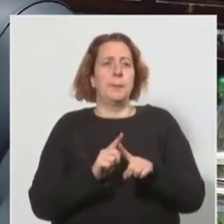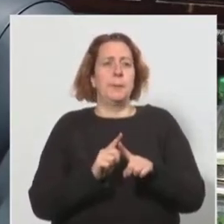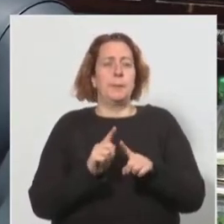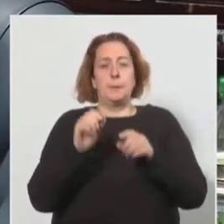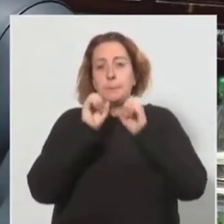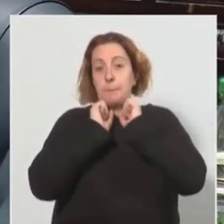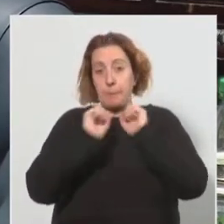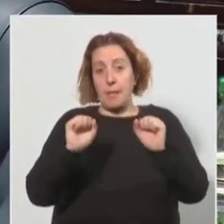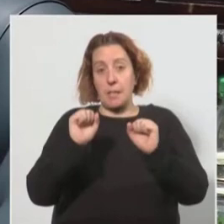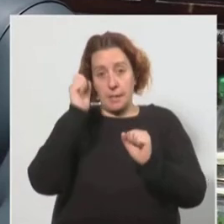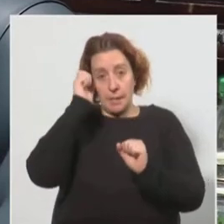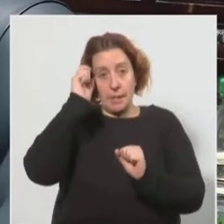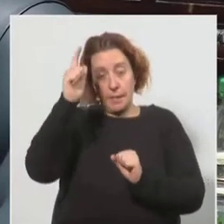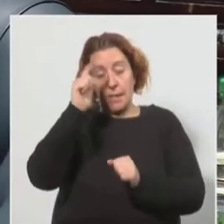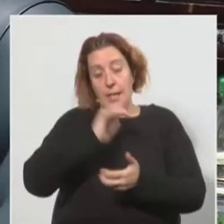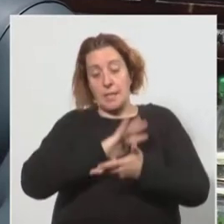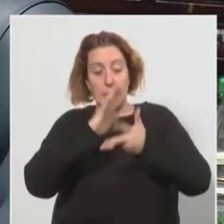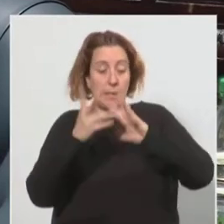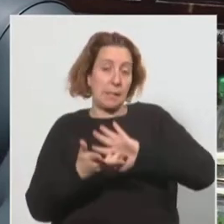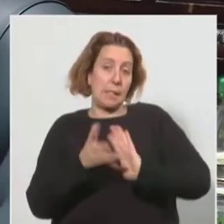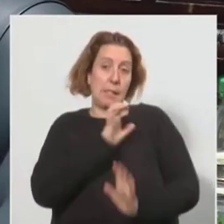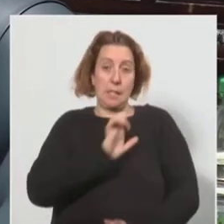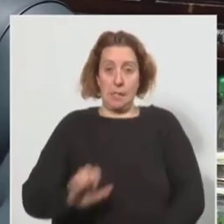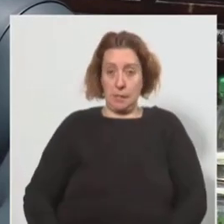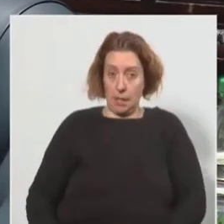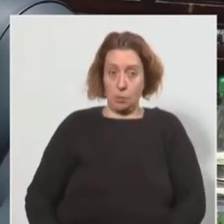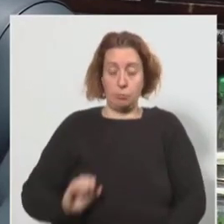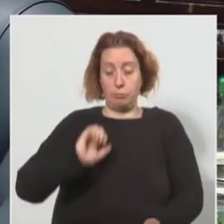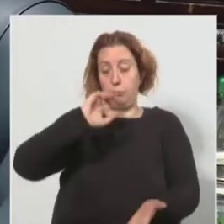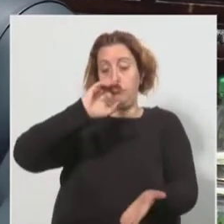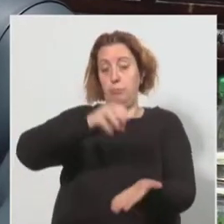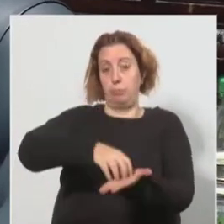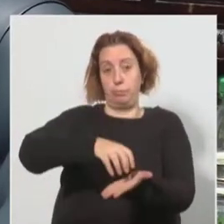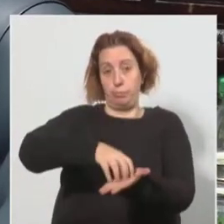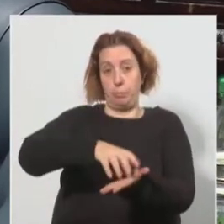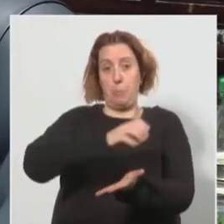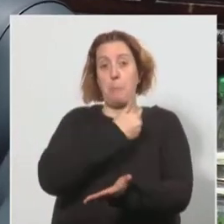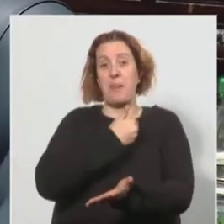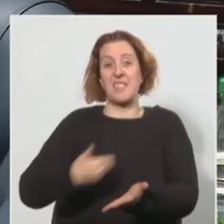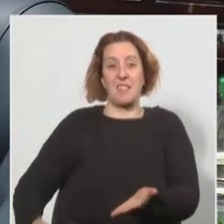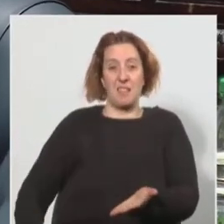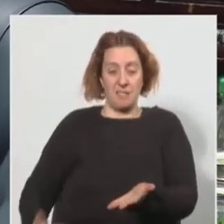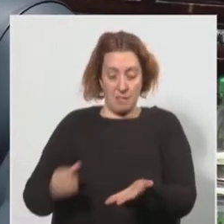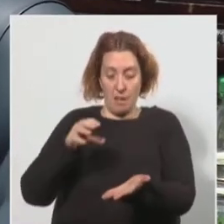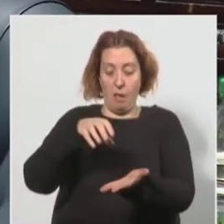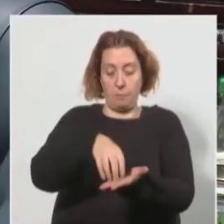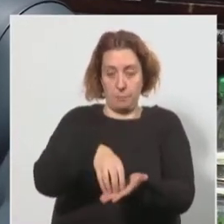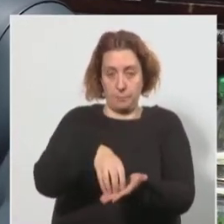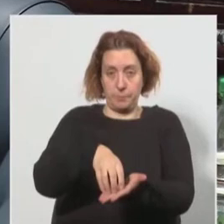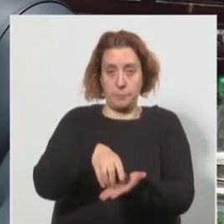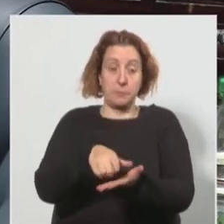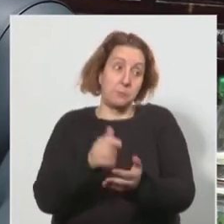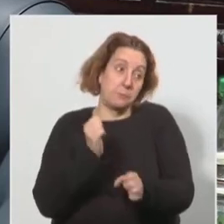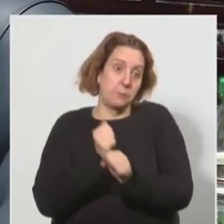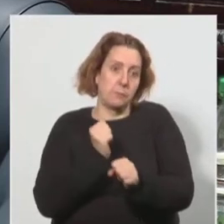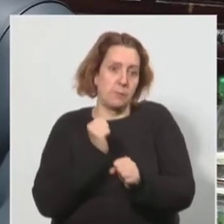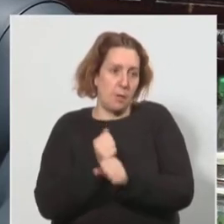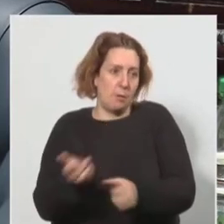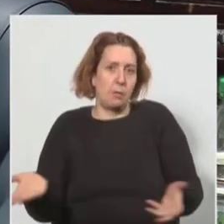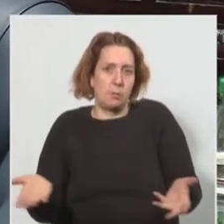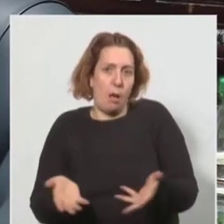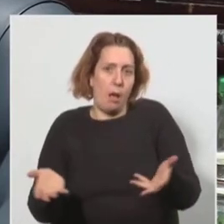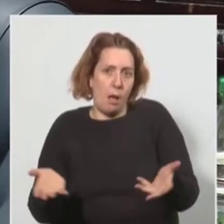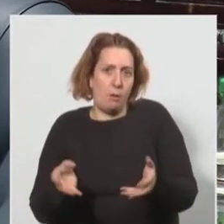la Secretaría de Inteligencia Estratégica del Estado, ubicado en la Presidencia de la República, la cual suponemos estará trabajando